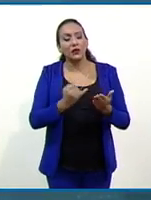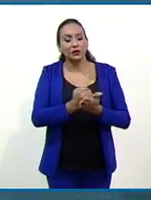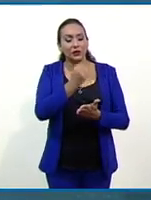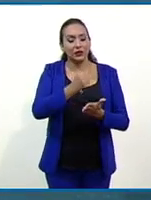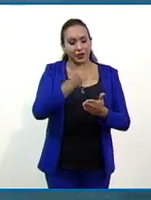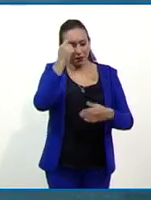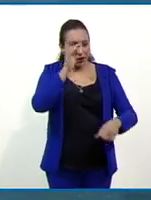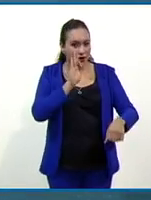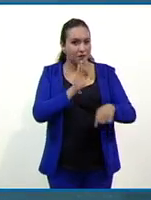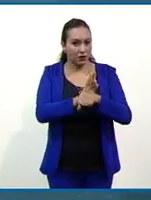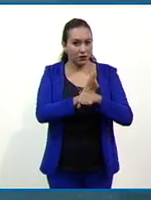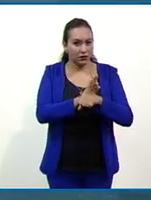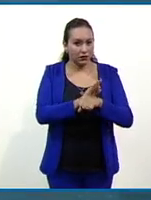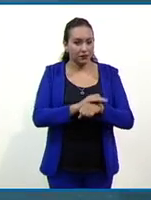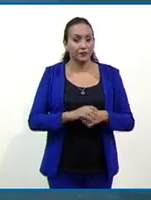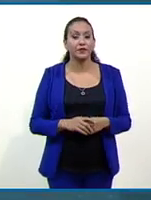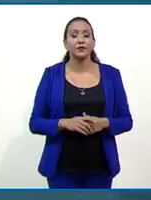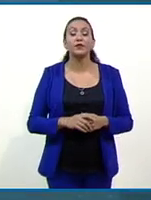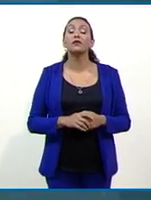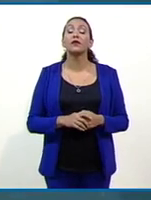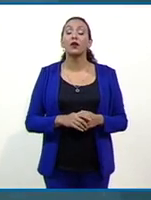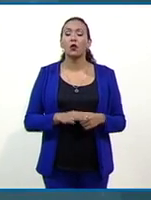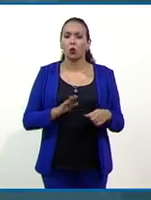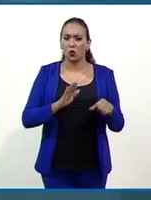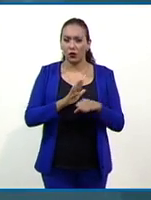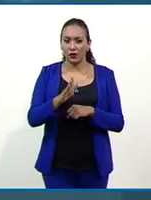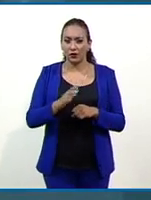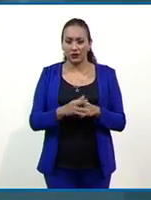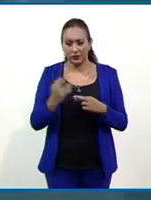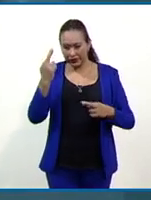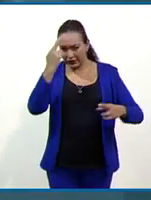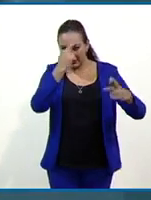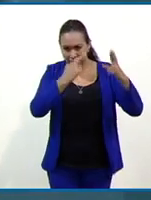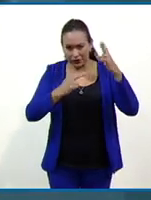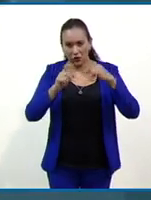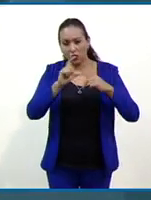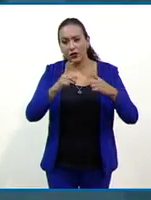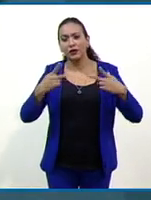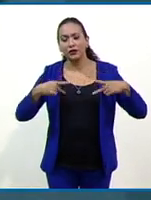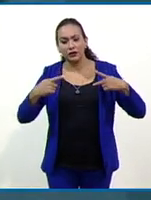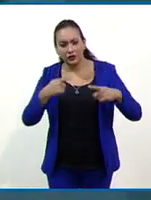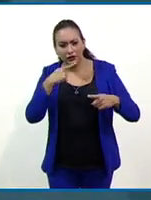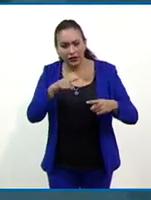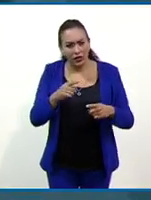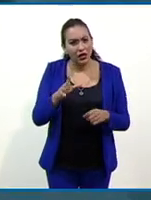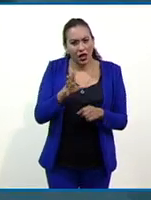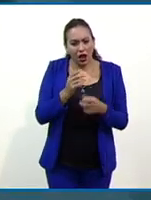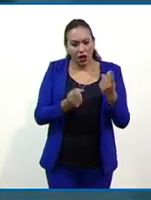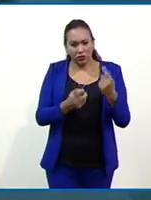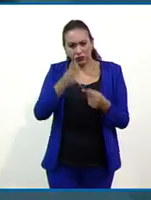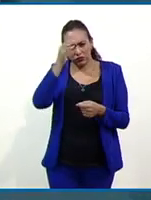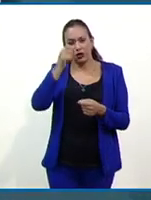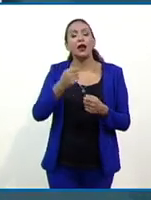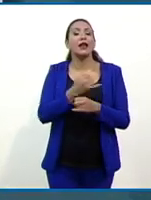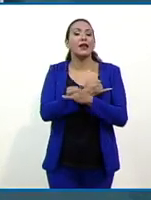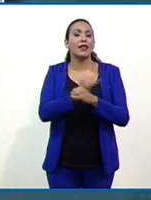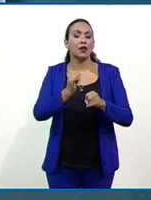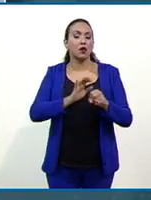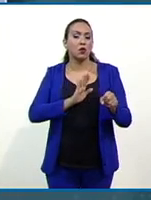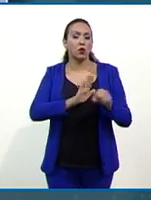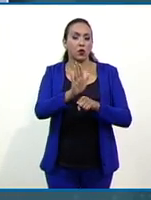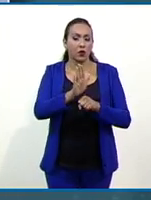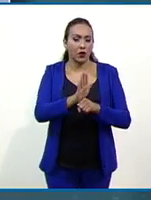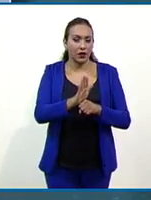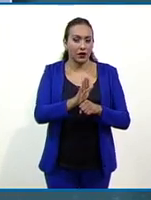de amparo. Procede el reencauzamiento de la vía como recurso de inconformidad con independencia de la denominación